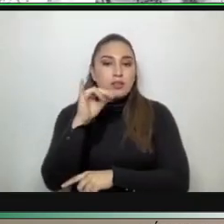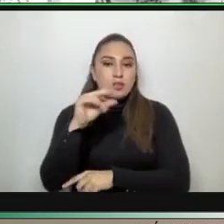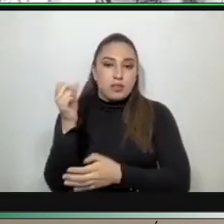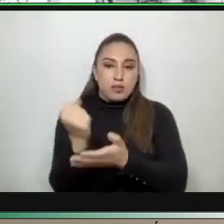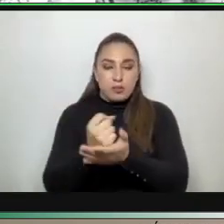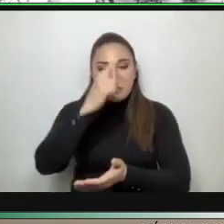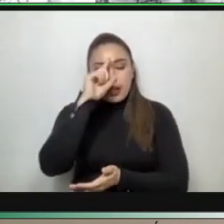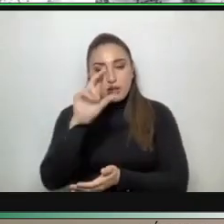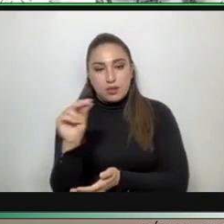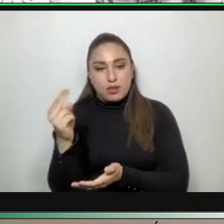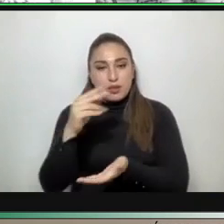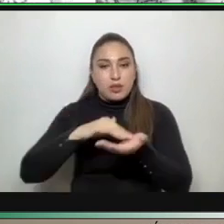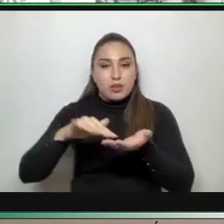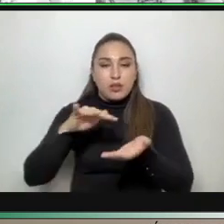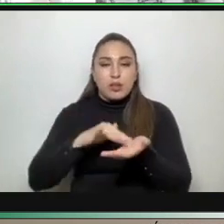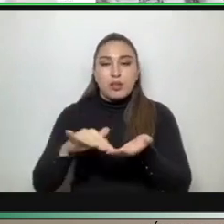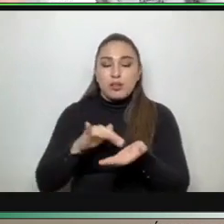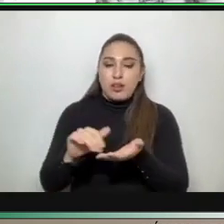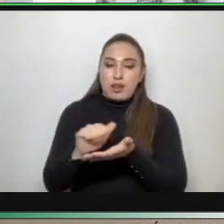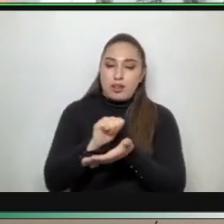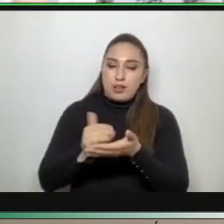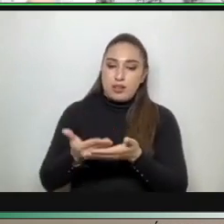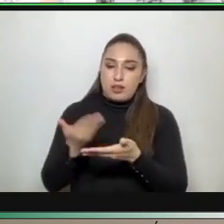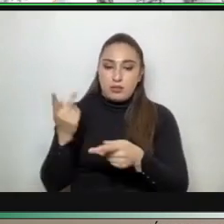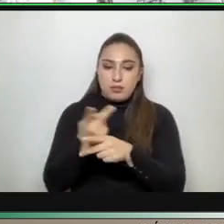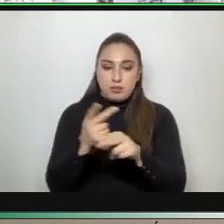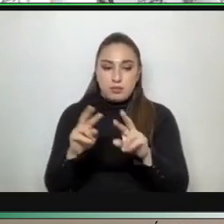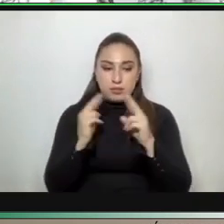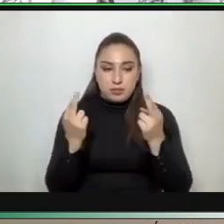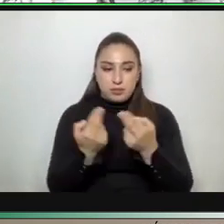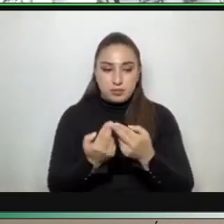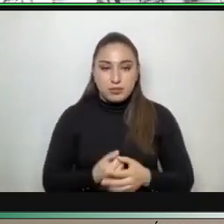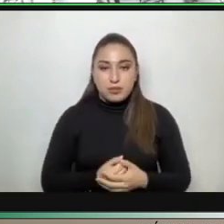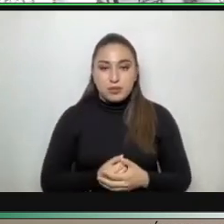dispensarse la lectura del acta referida.